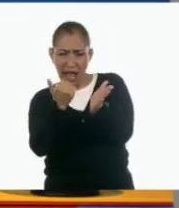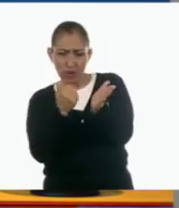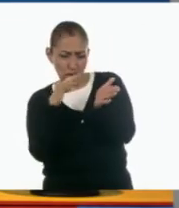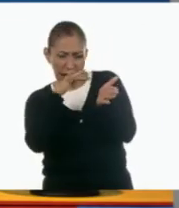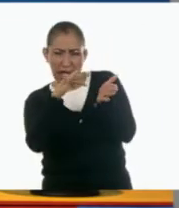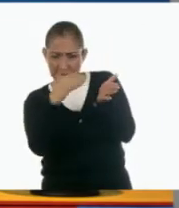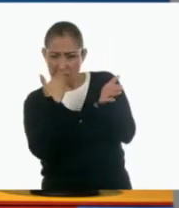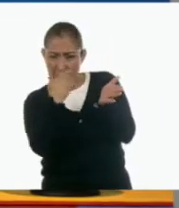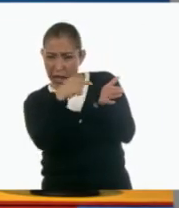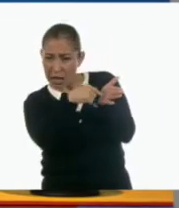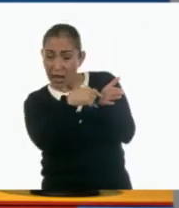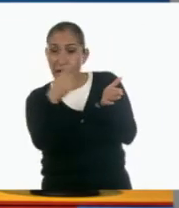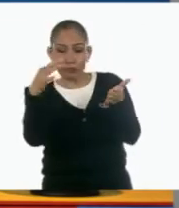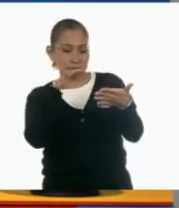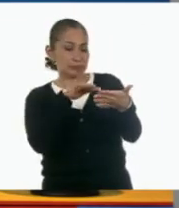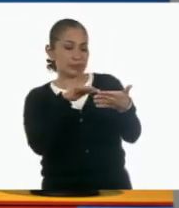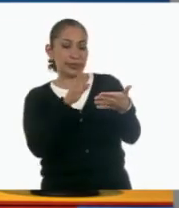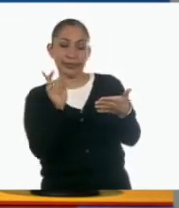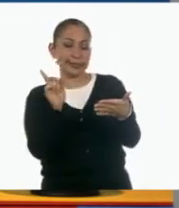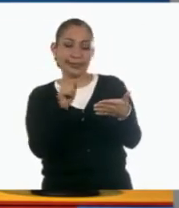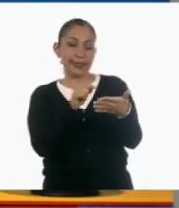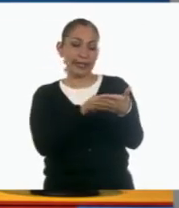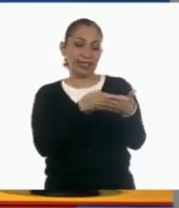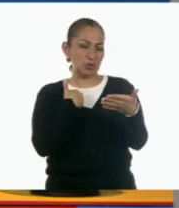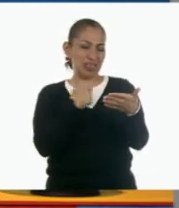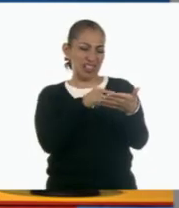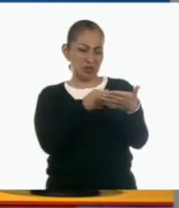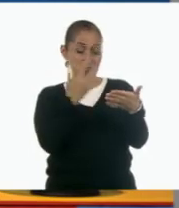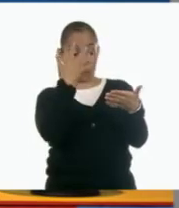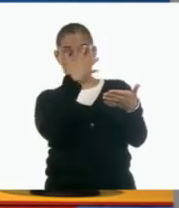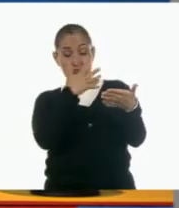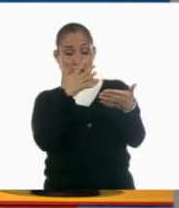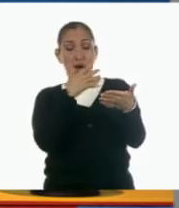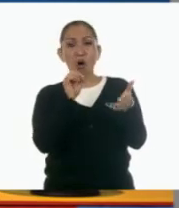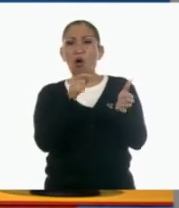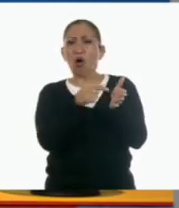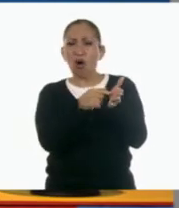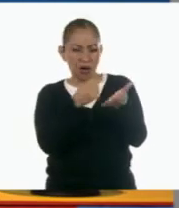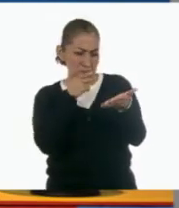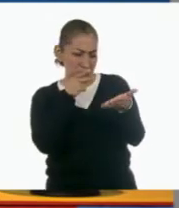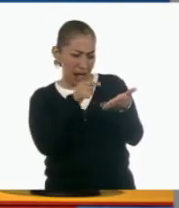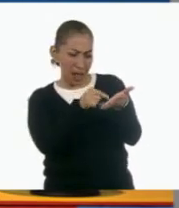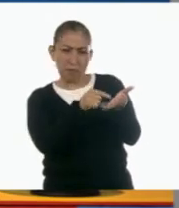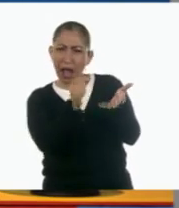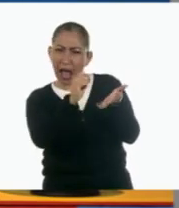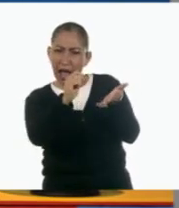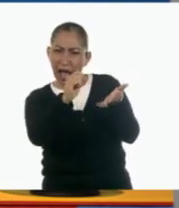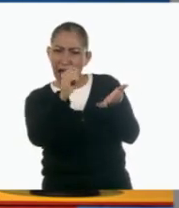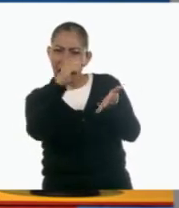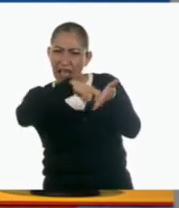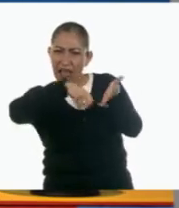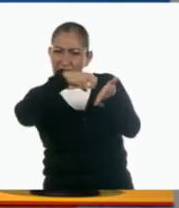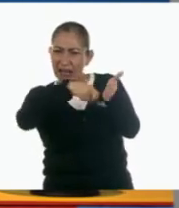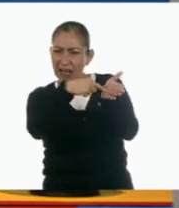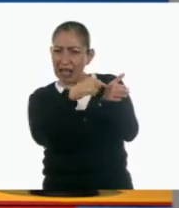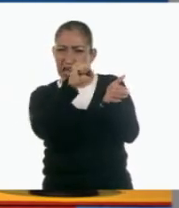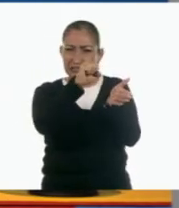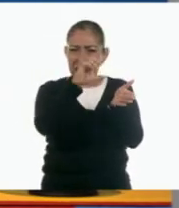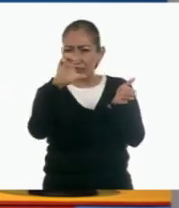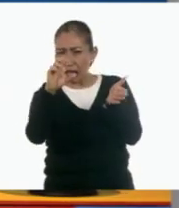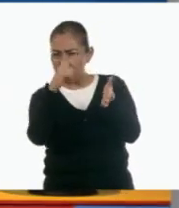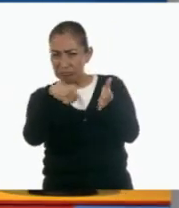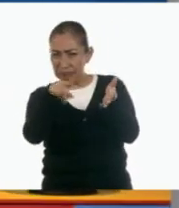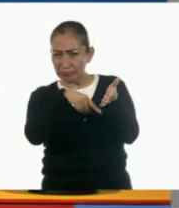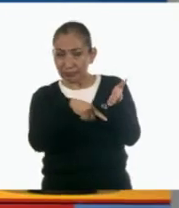más, él lo va a leer y nos va a decir, ¿sabes qué? Esta idea no la entiendo. O nos va a decir, ¿qué no esta palabra se escribe con S en lugar de